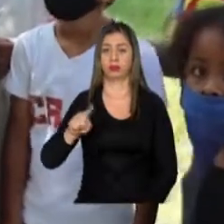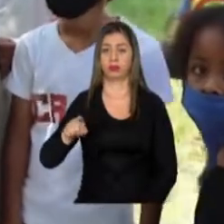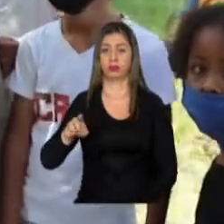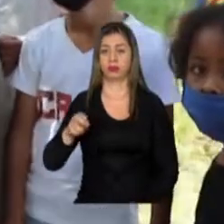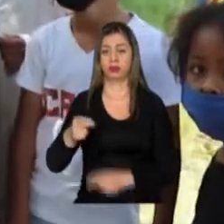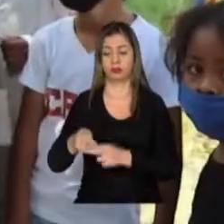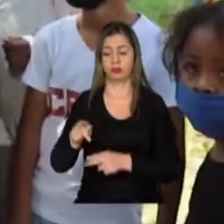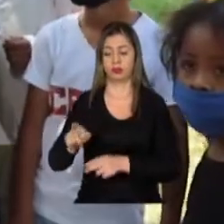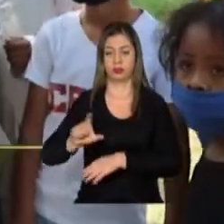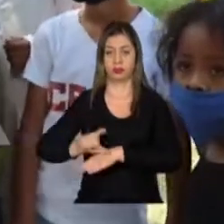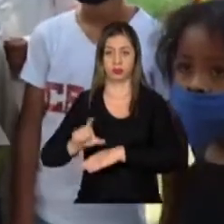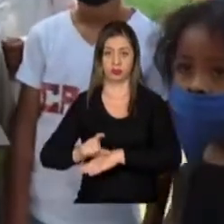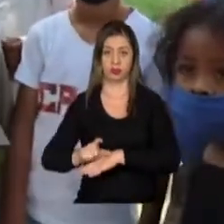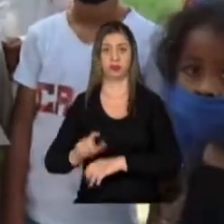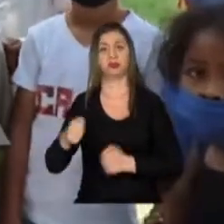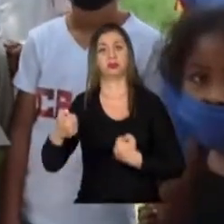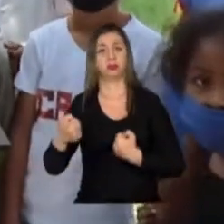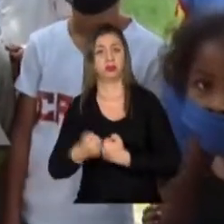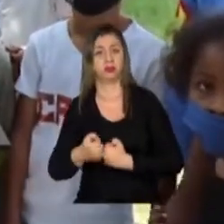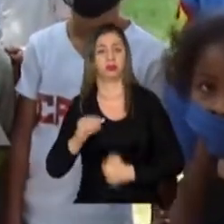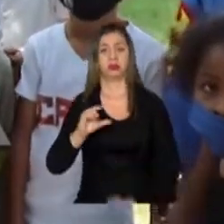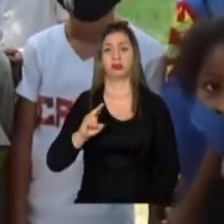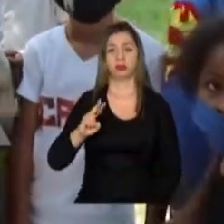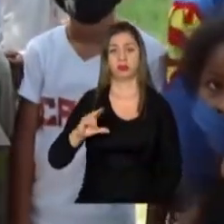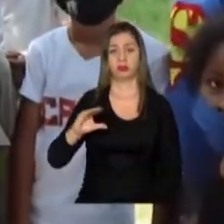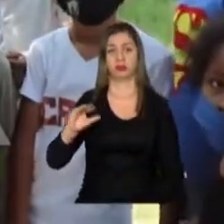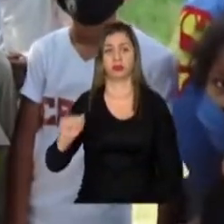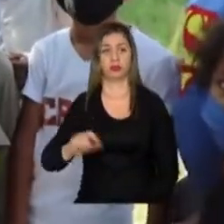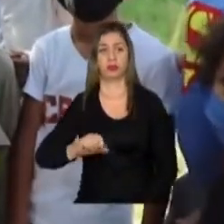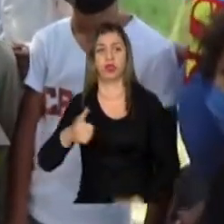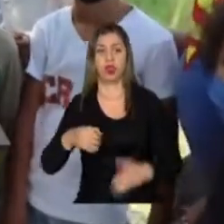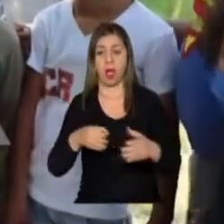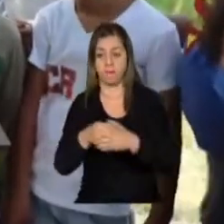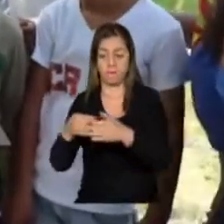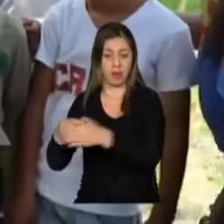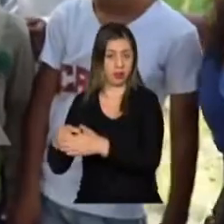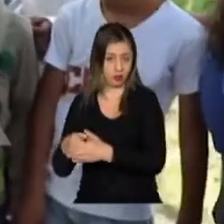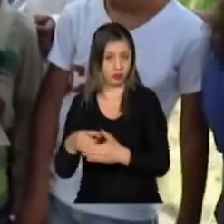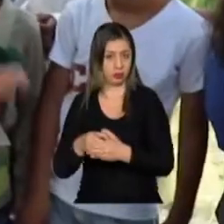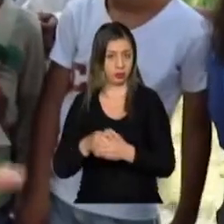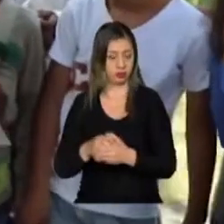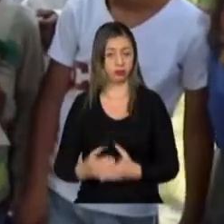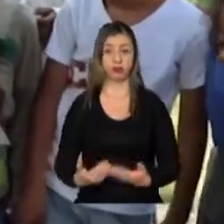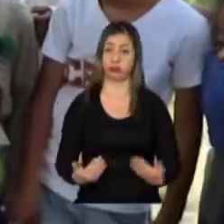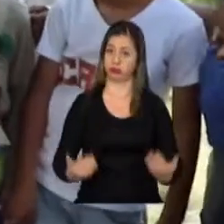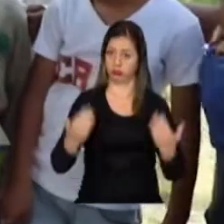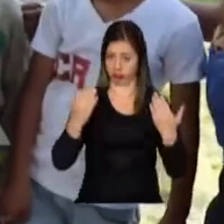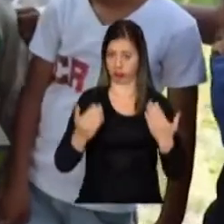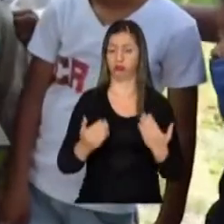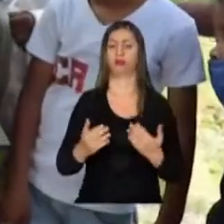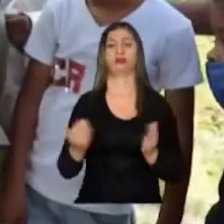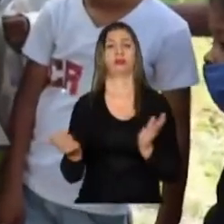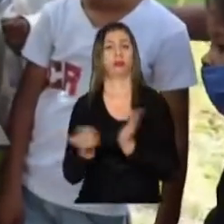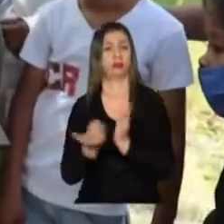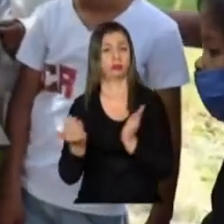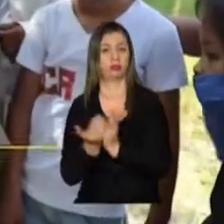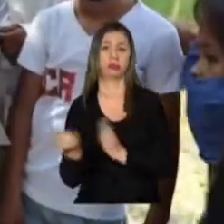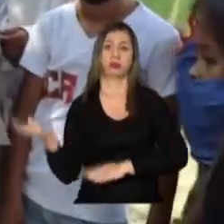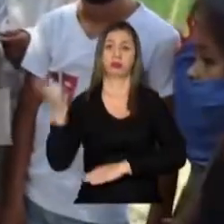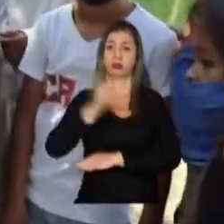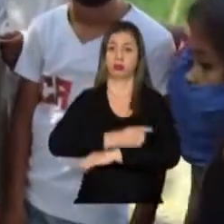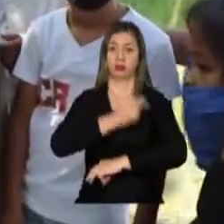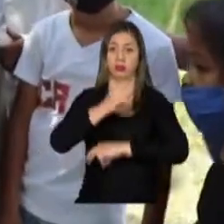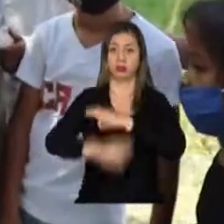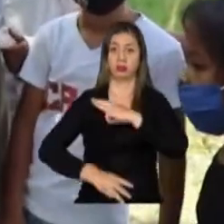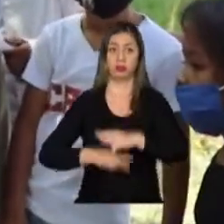conjunto con varias corporaciones, con la CBC, con varias asociaciones y por supuesto con la institución educativa el Día Mundial de